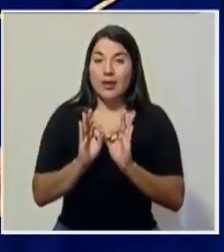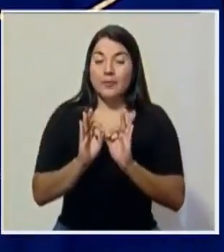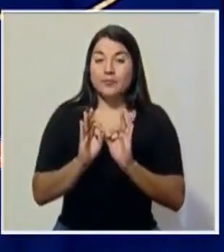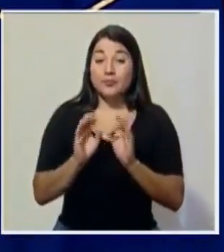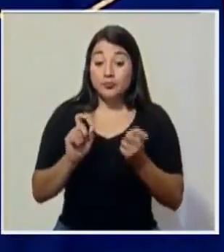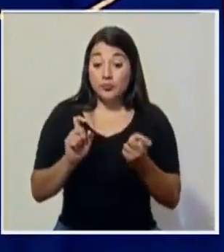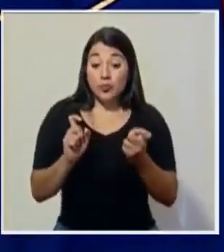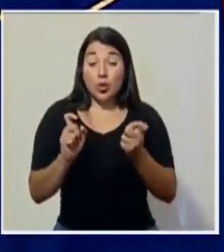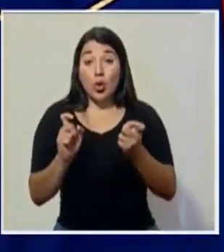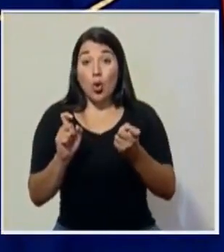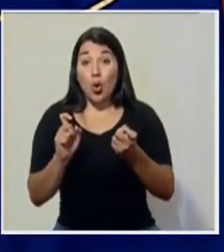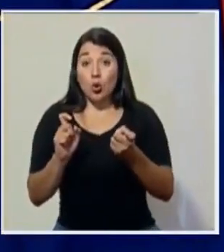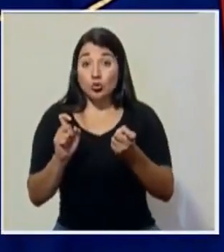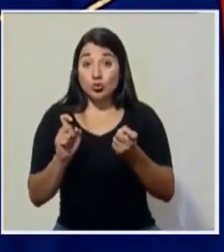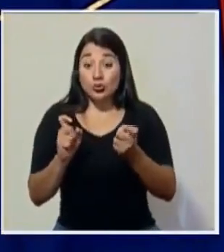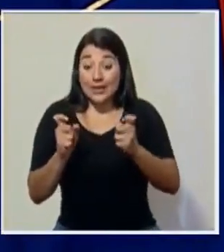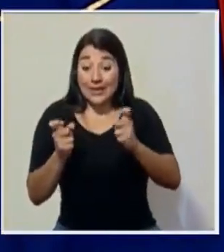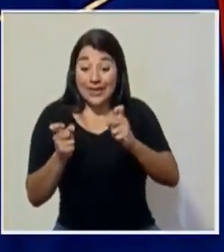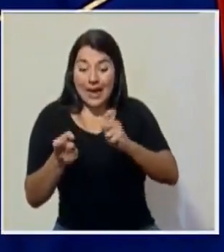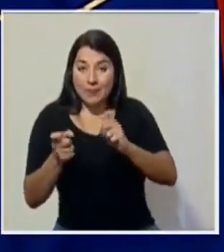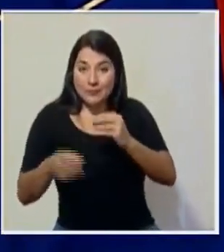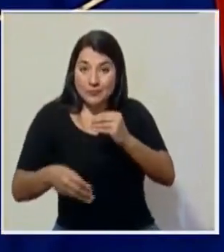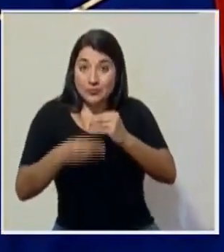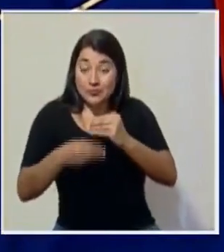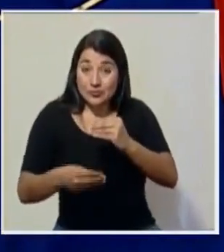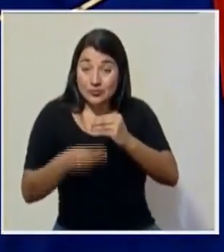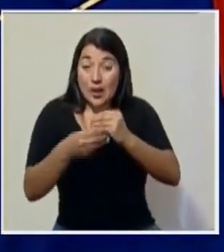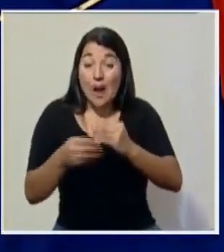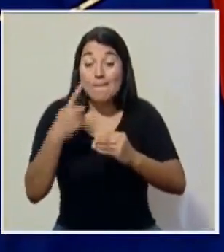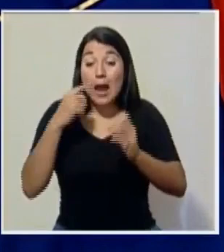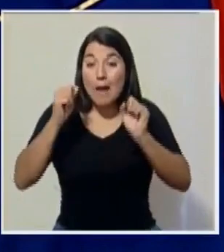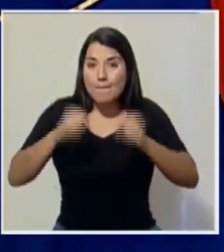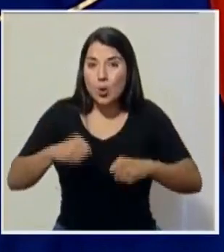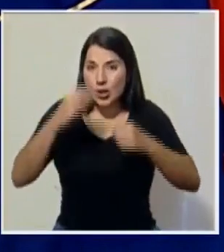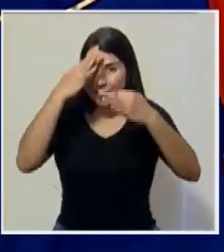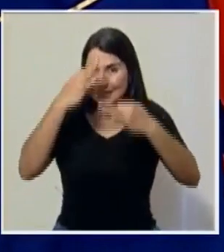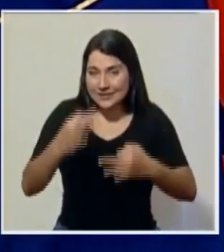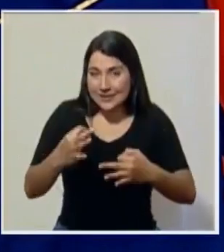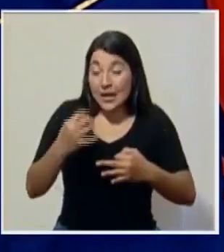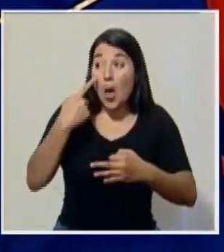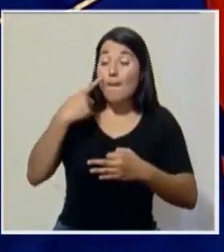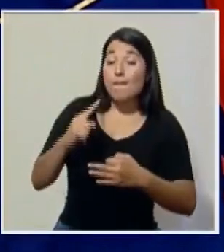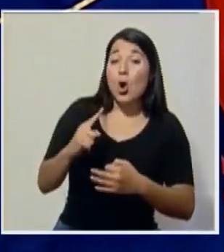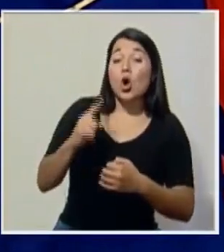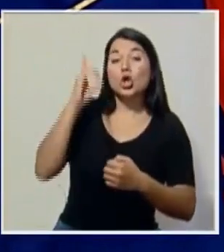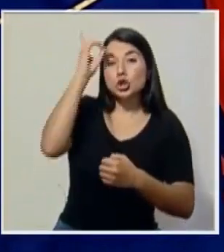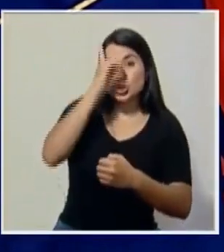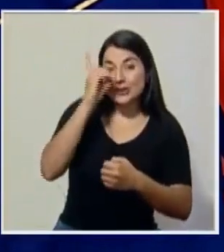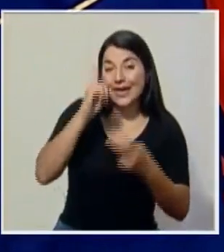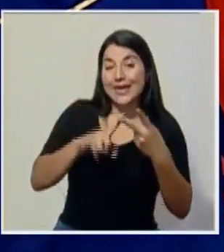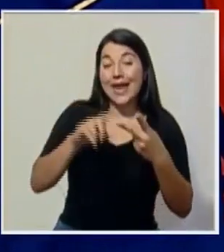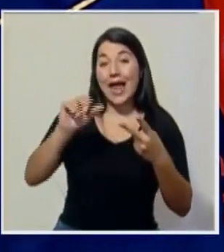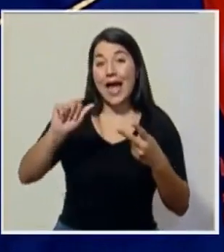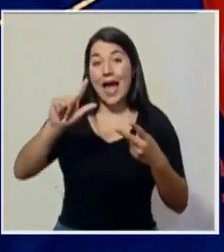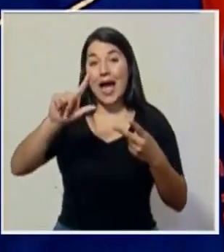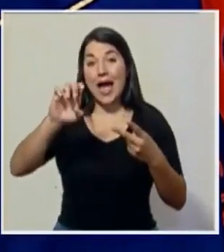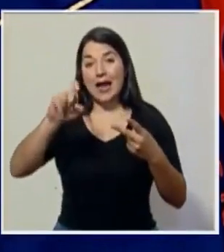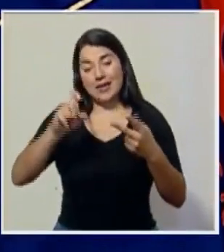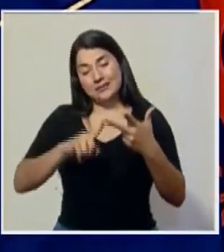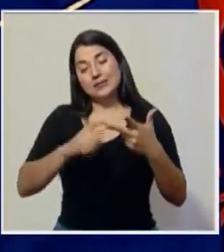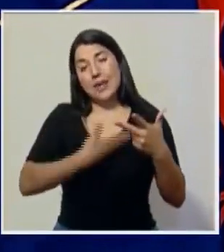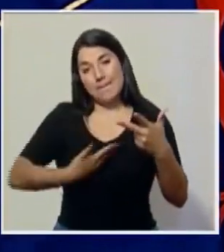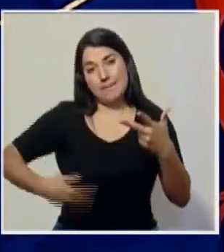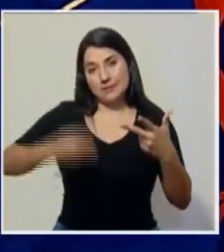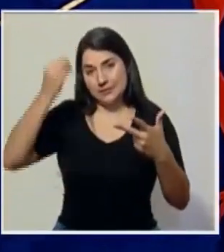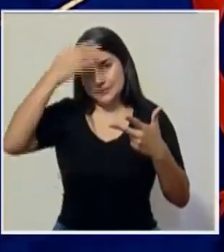cómo vamos cada día integrando más variables en la toma de decisiones, gracias a don Daniel, don Alex y obviamente el presidente de la